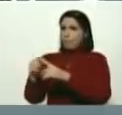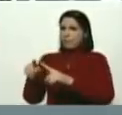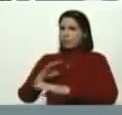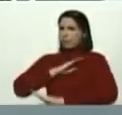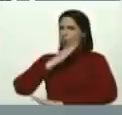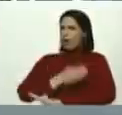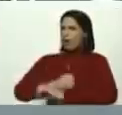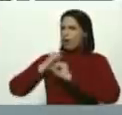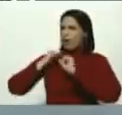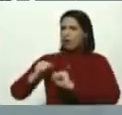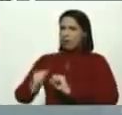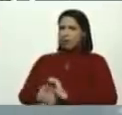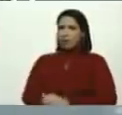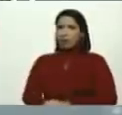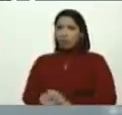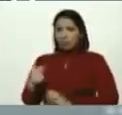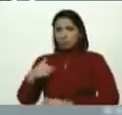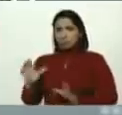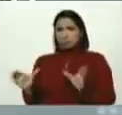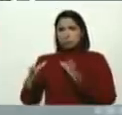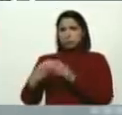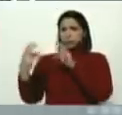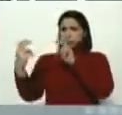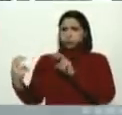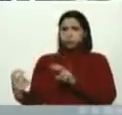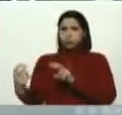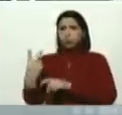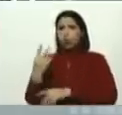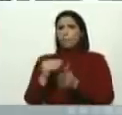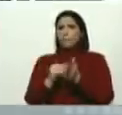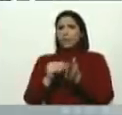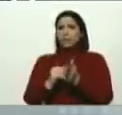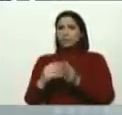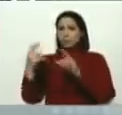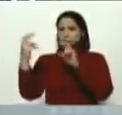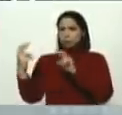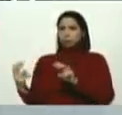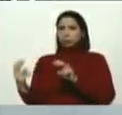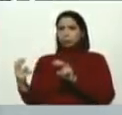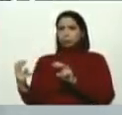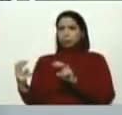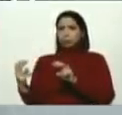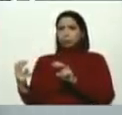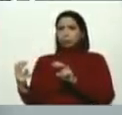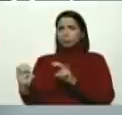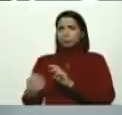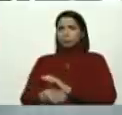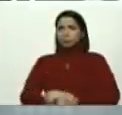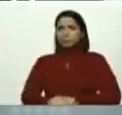y duros. Yo me he reunido con ellos creo que dos veces personalmente.